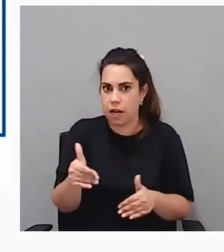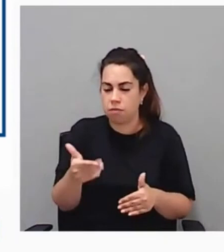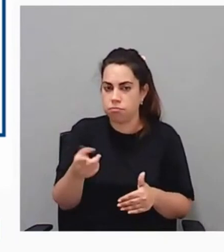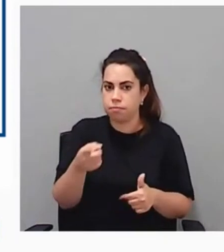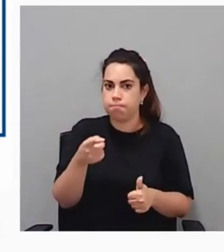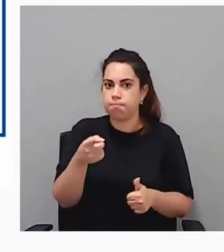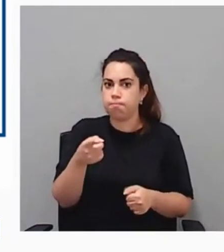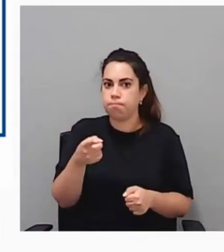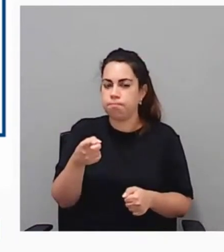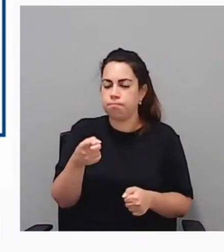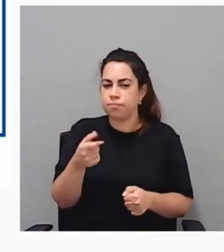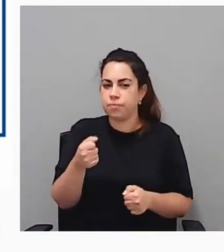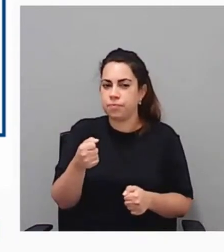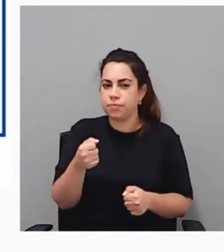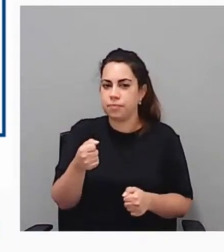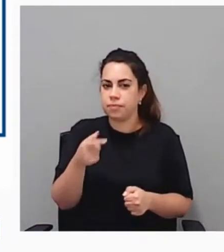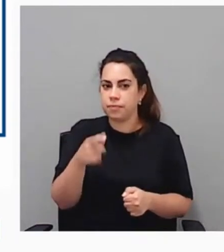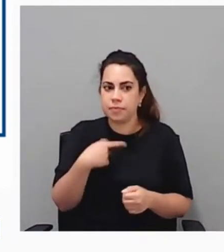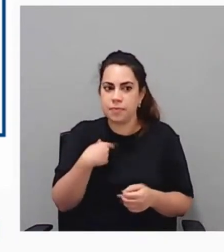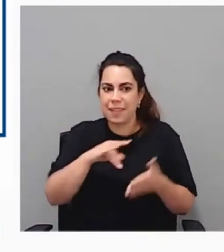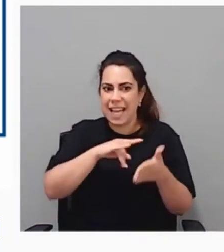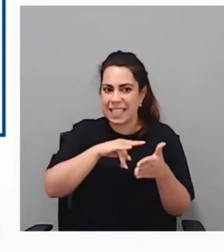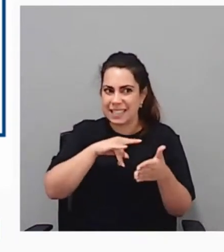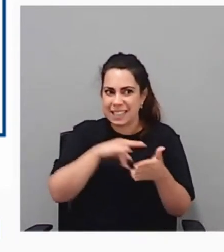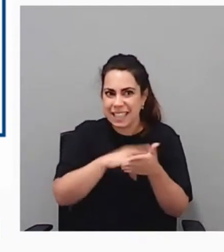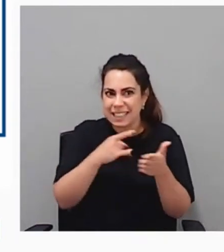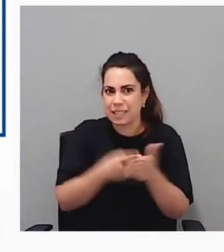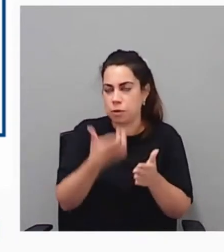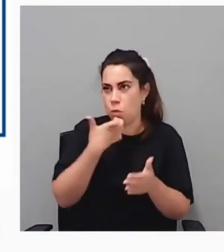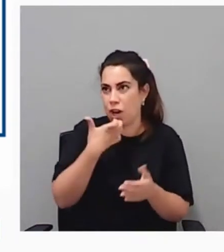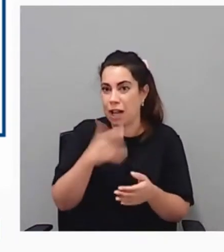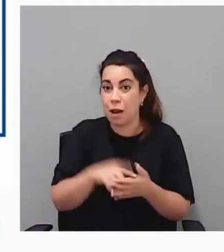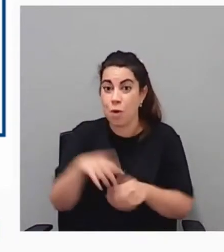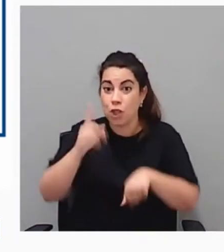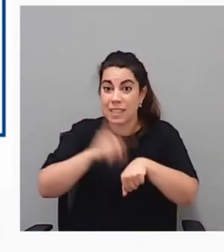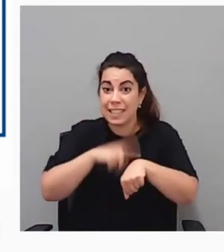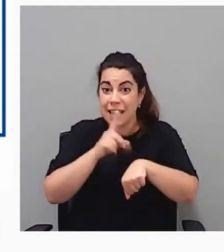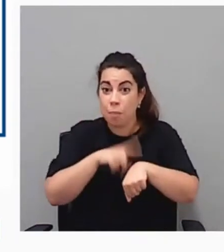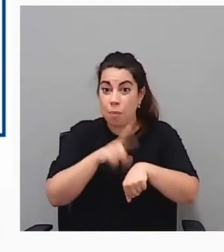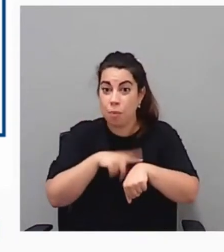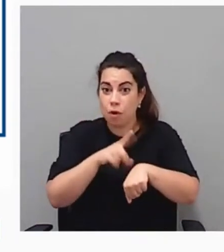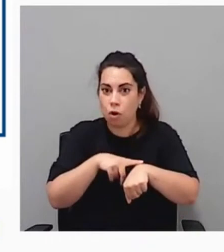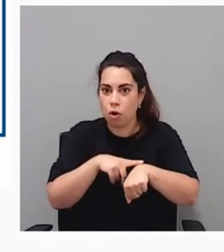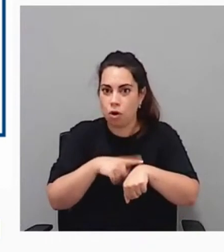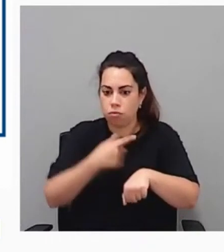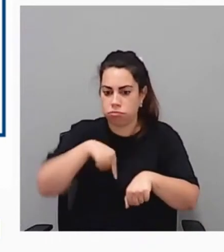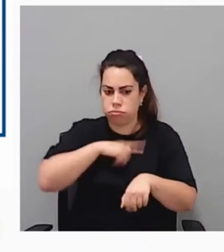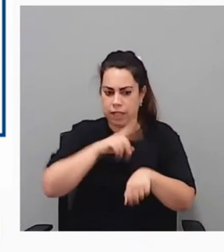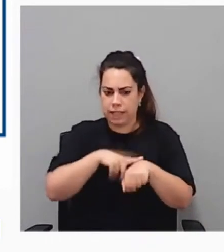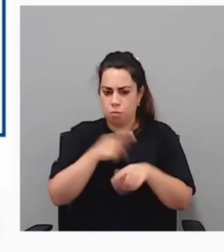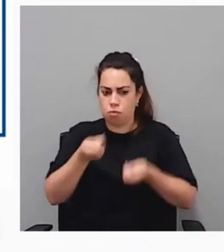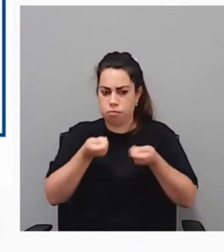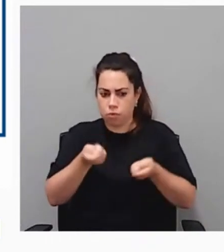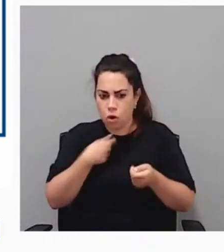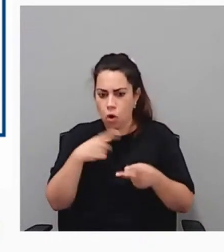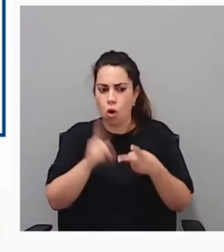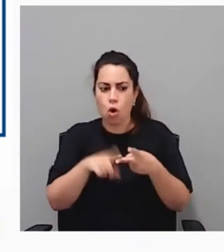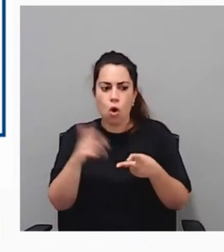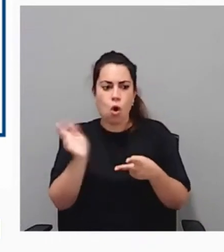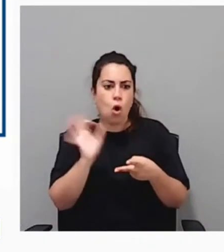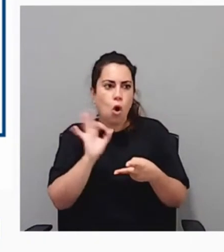vez sistemas caóticos, como el tiempo, que es lo que usamos ahora para predecir el tiempo, o los fractales, o los movimientos